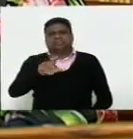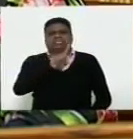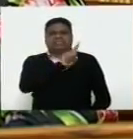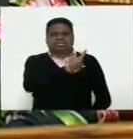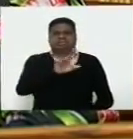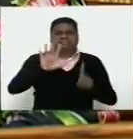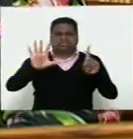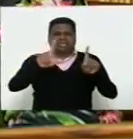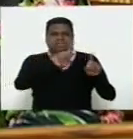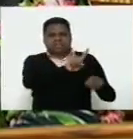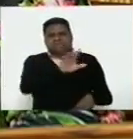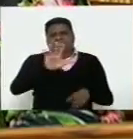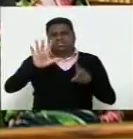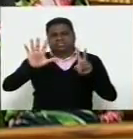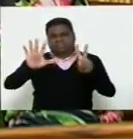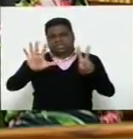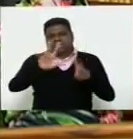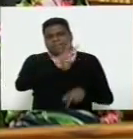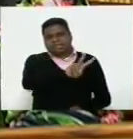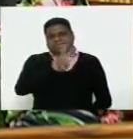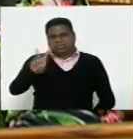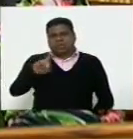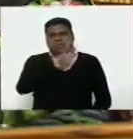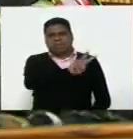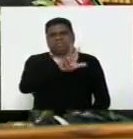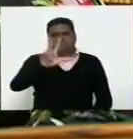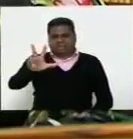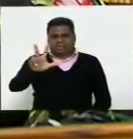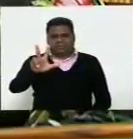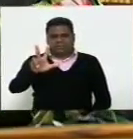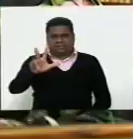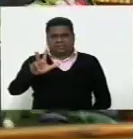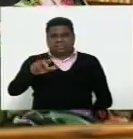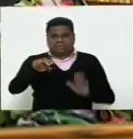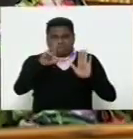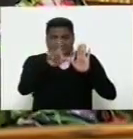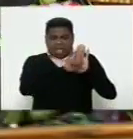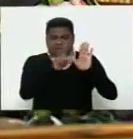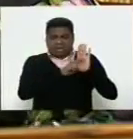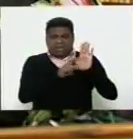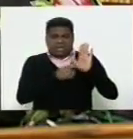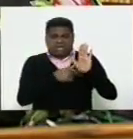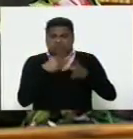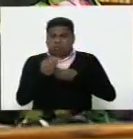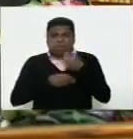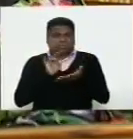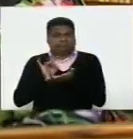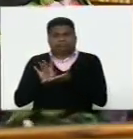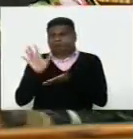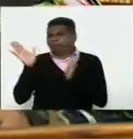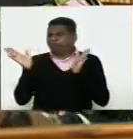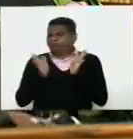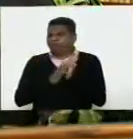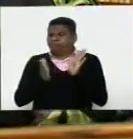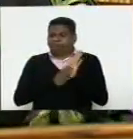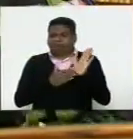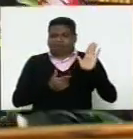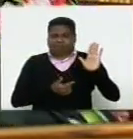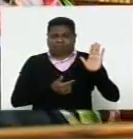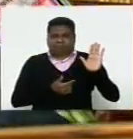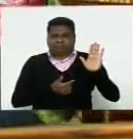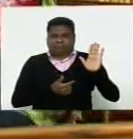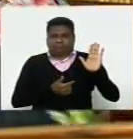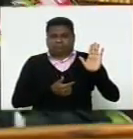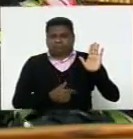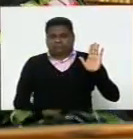17, 18, 22 y 23 del presente decreto constituyente. En el